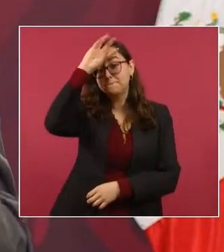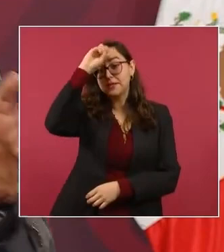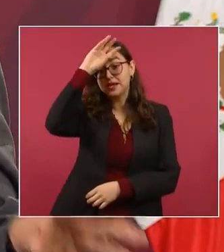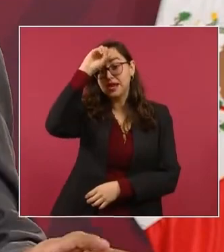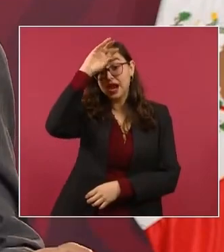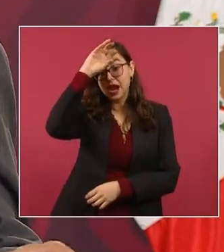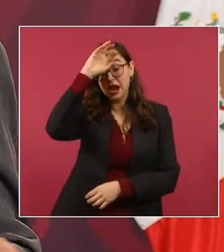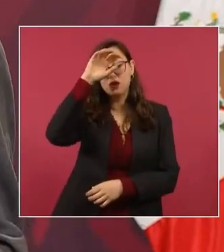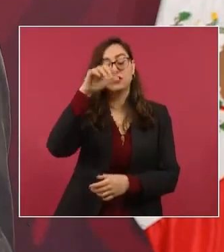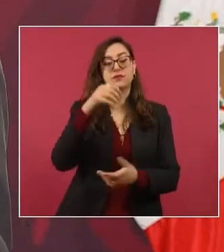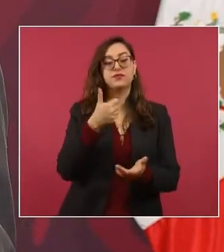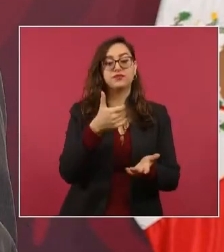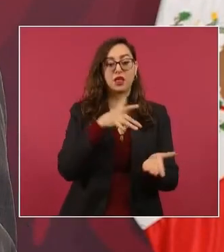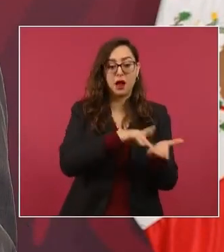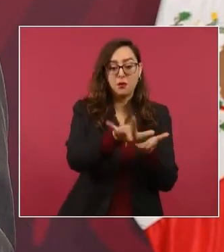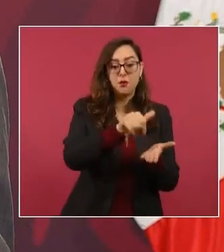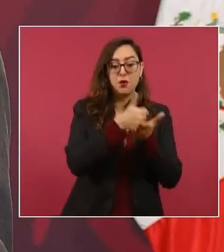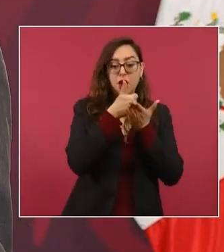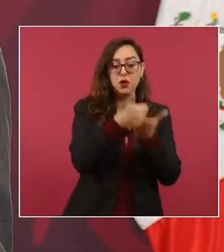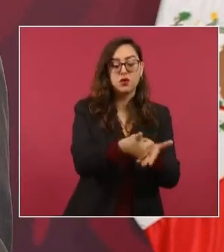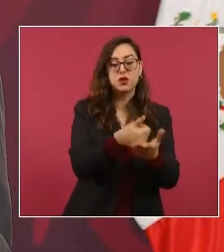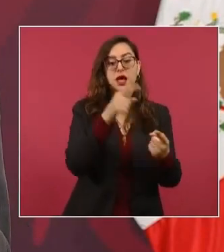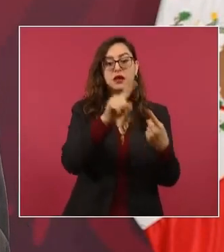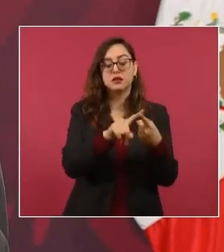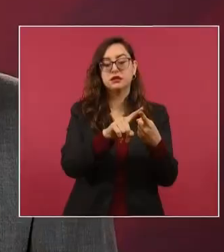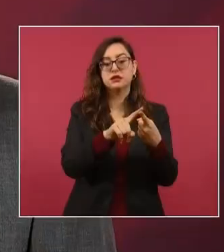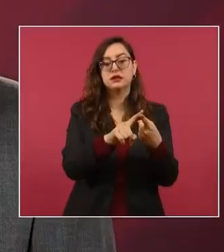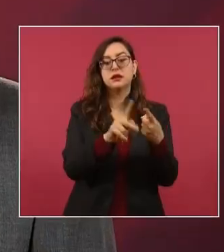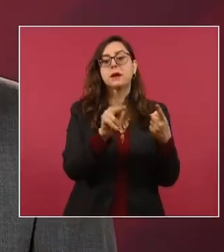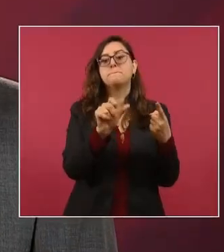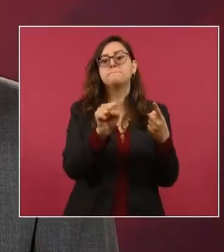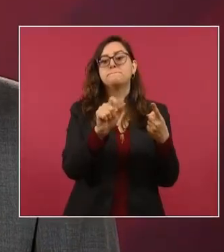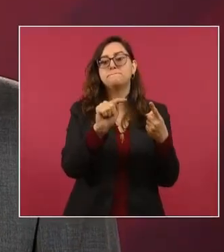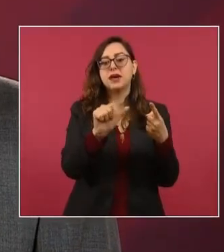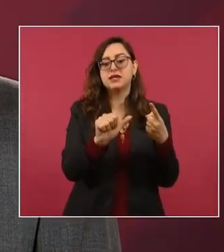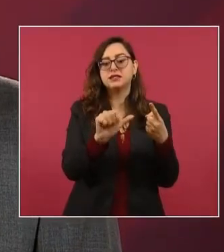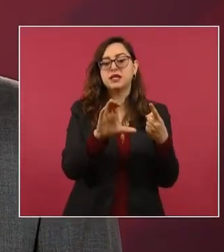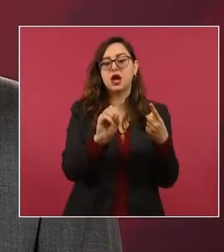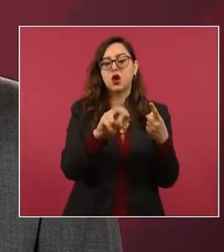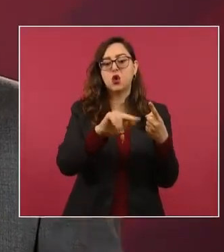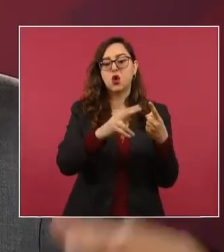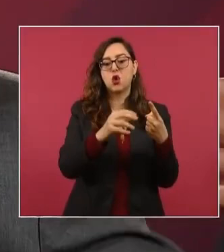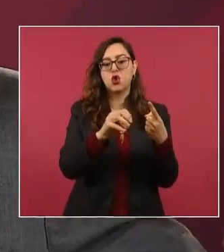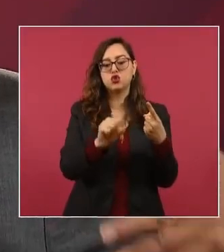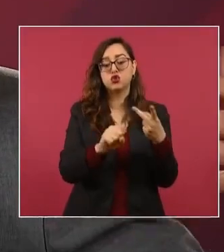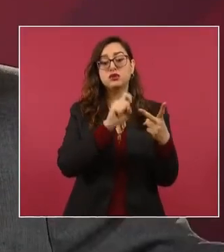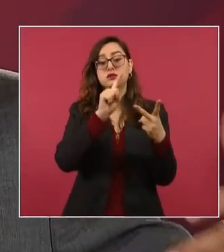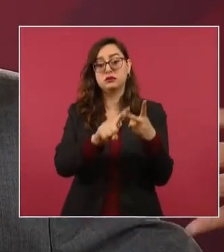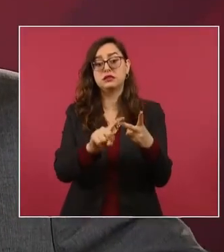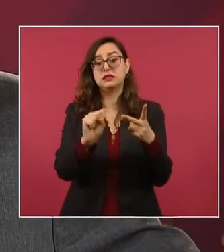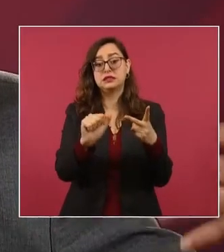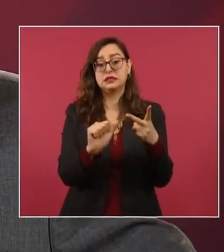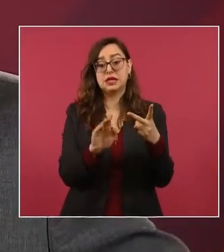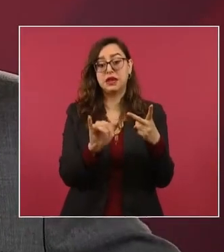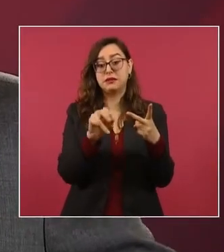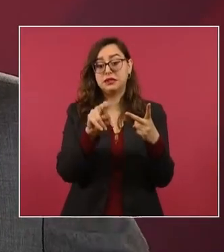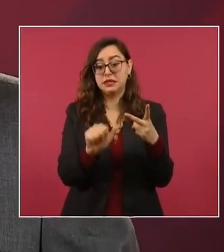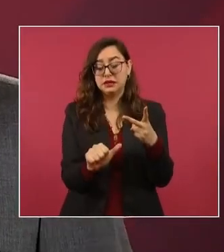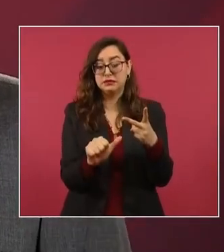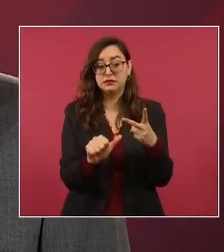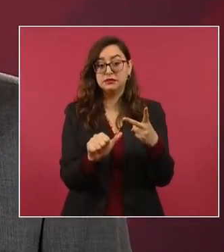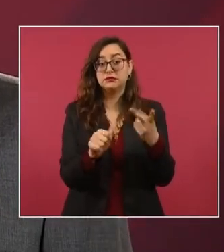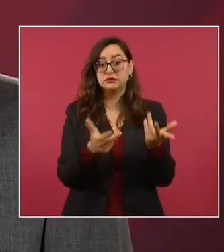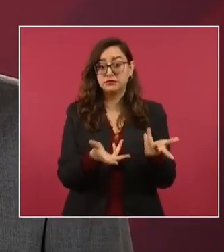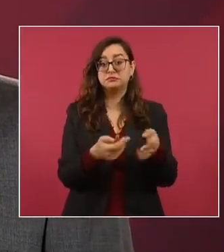Los de Pasta de Concho y ahora los de Sabina Pahuel. Y se está trabajando.